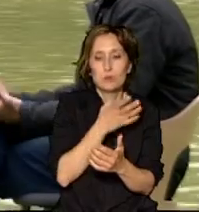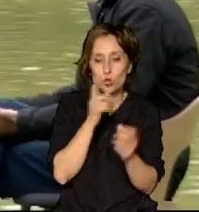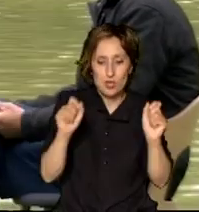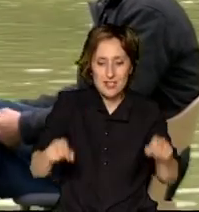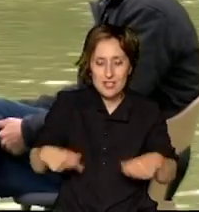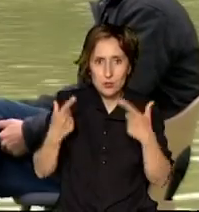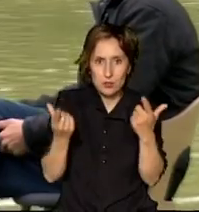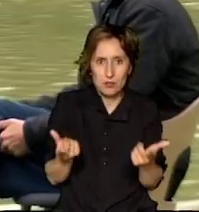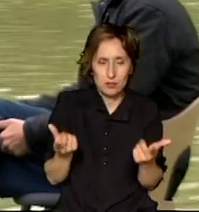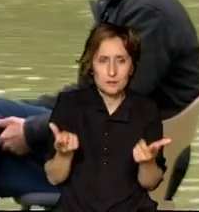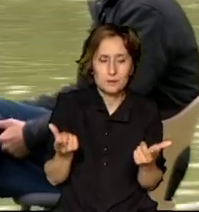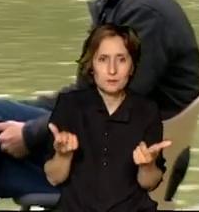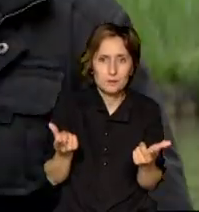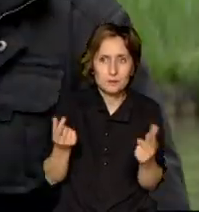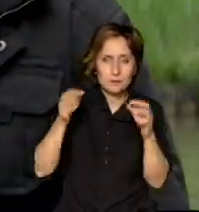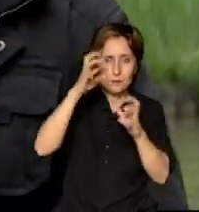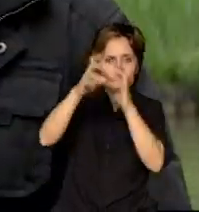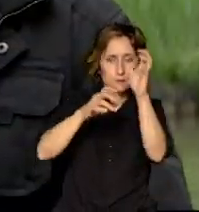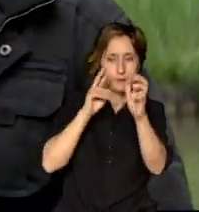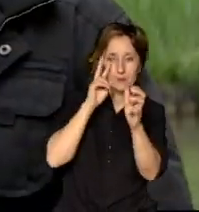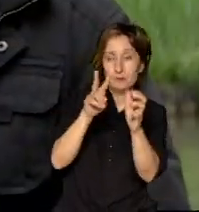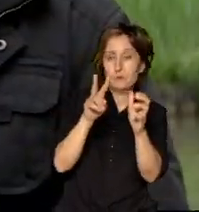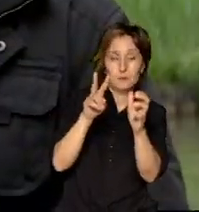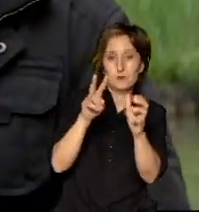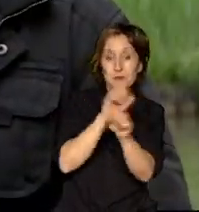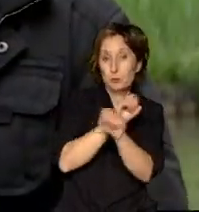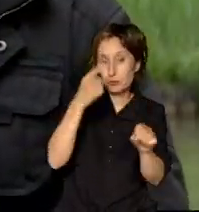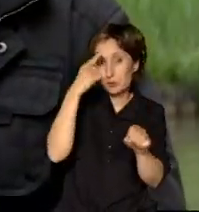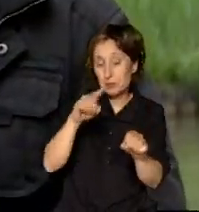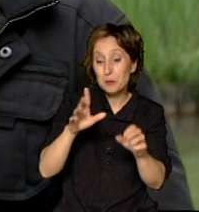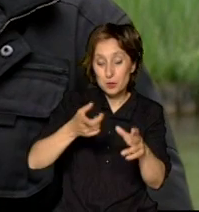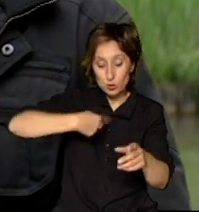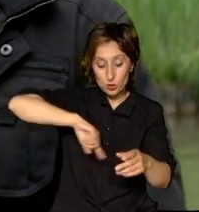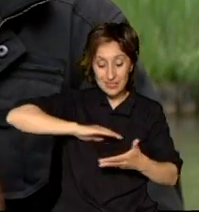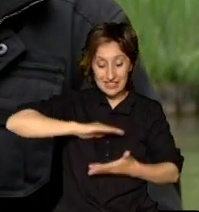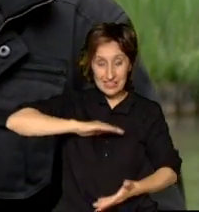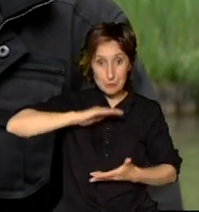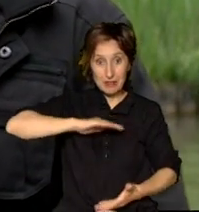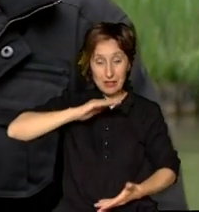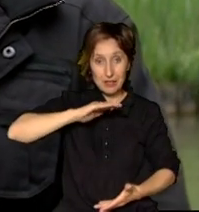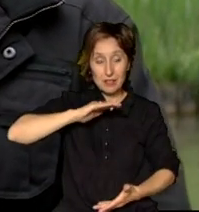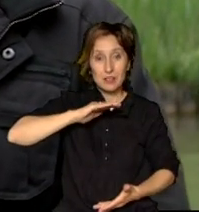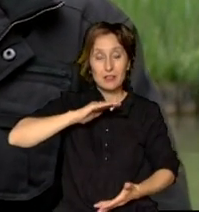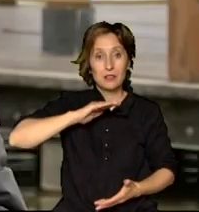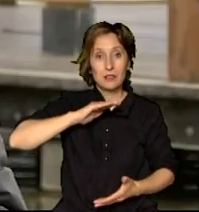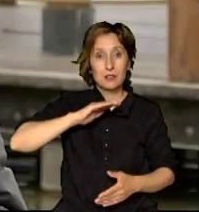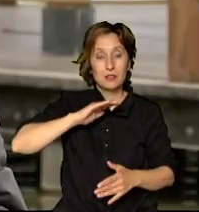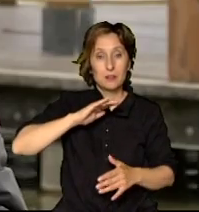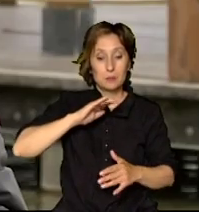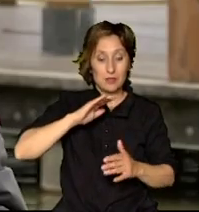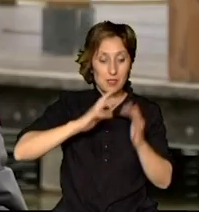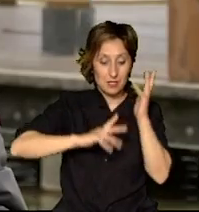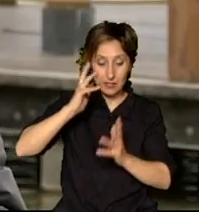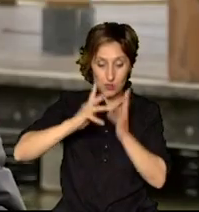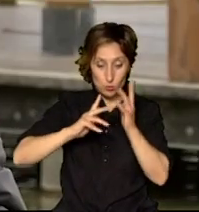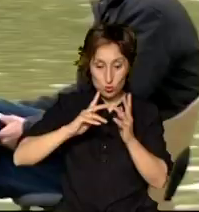las ecuaciones que describen la atmósfera, pero también por nuestra propia capacidad de cómputo en los modelos numéricos